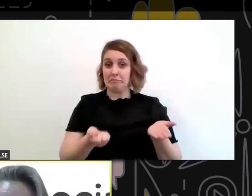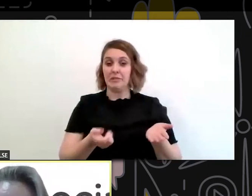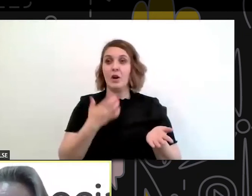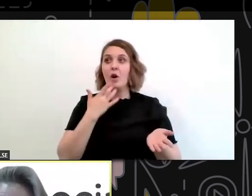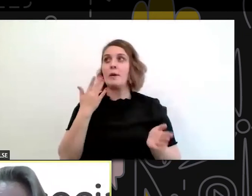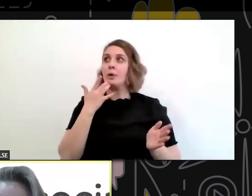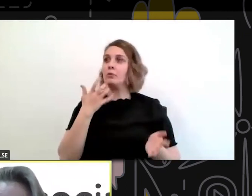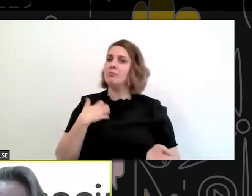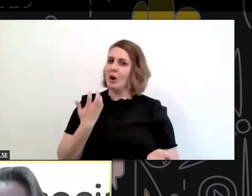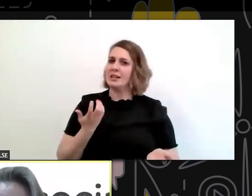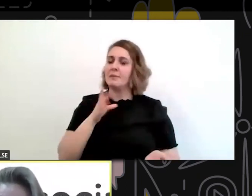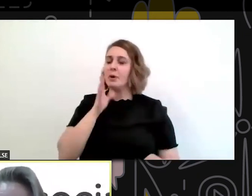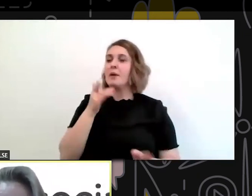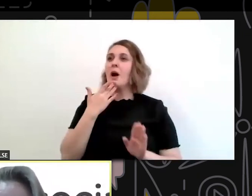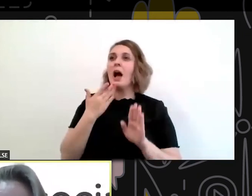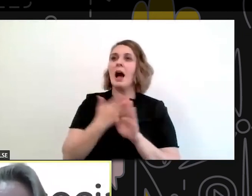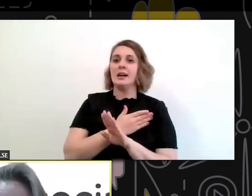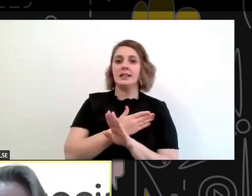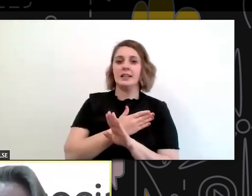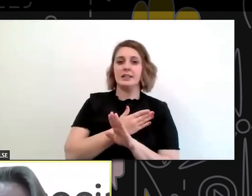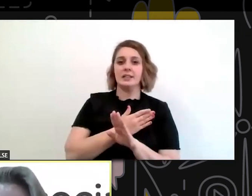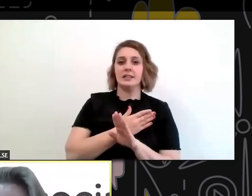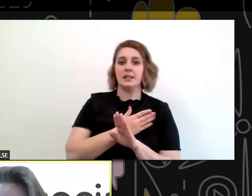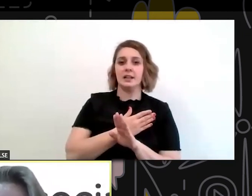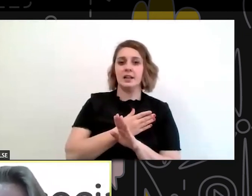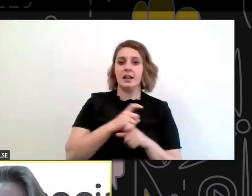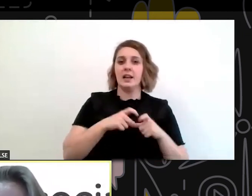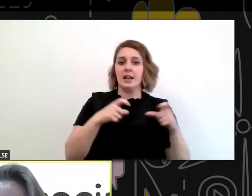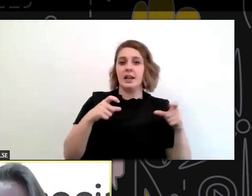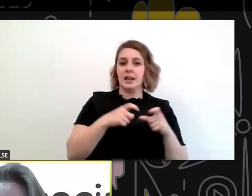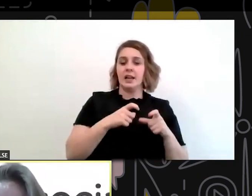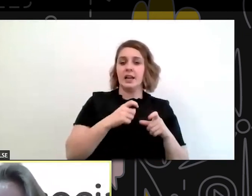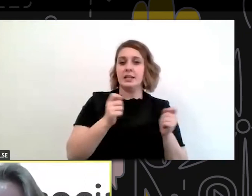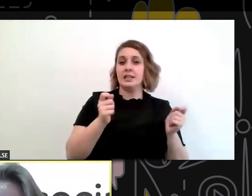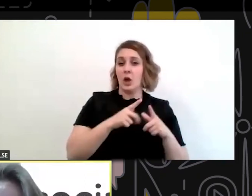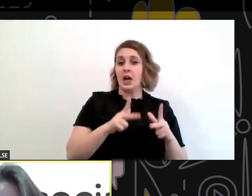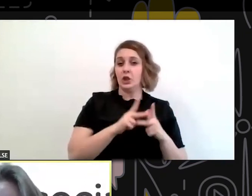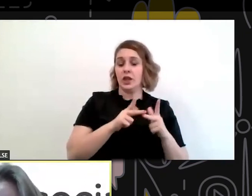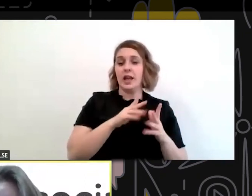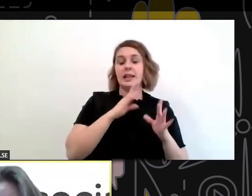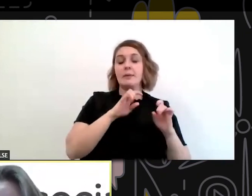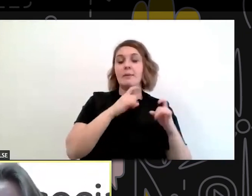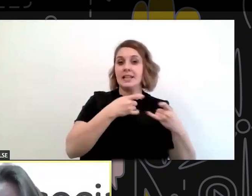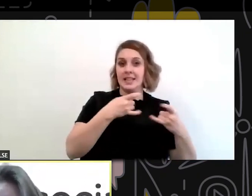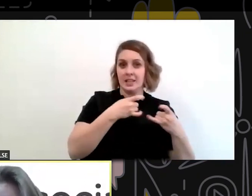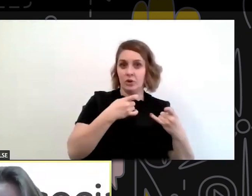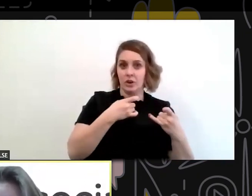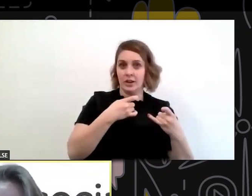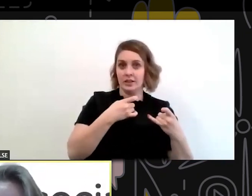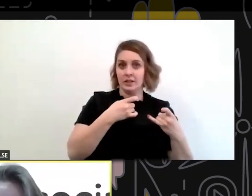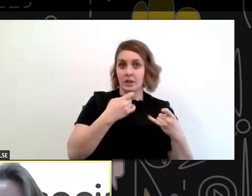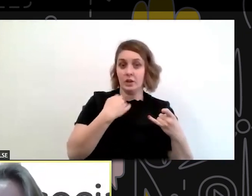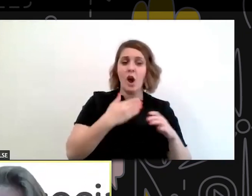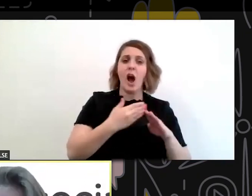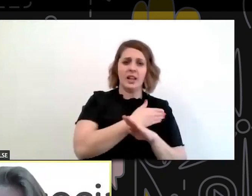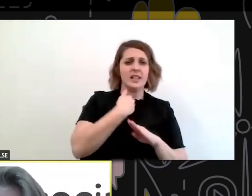de que pues estuviera incluido en la cartera de la Seguridad Social estos sensores, yo pues ya los